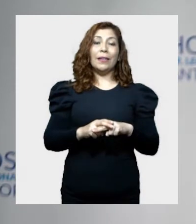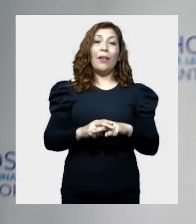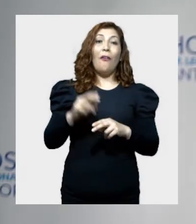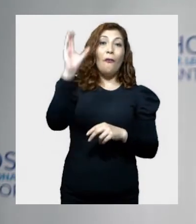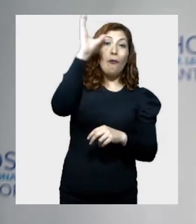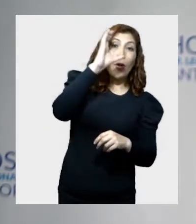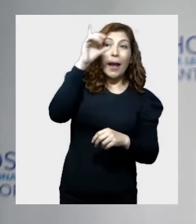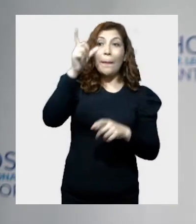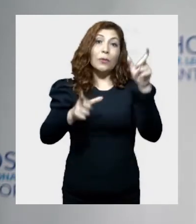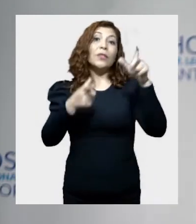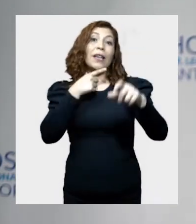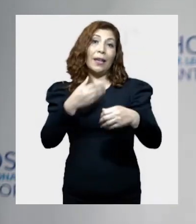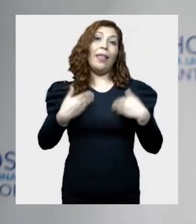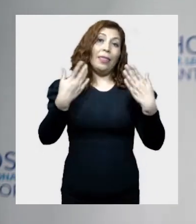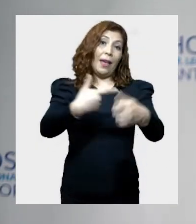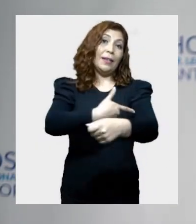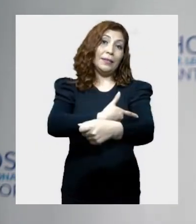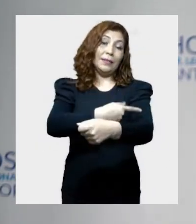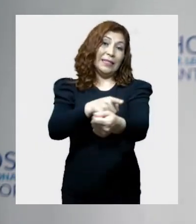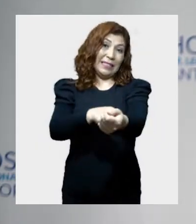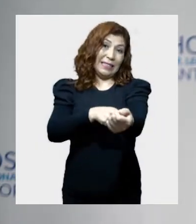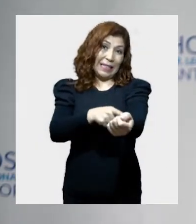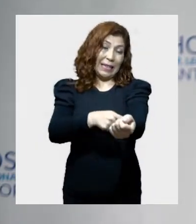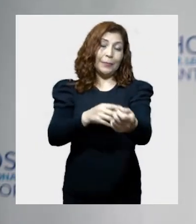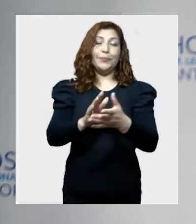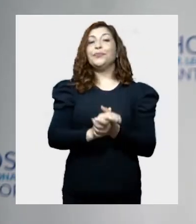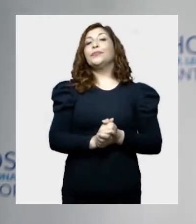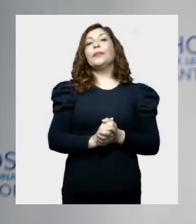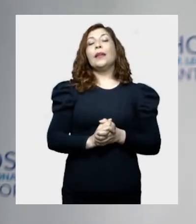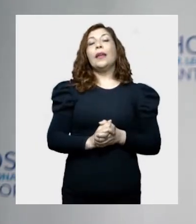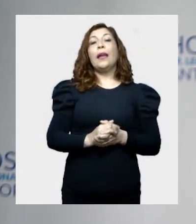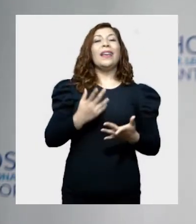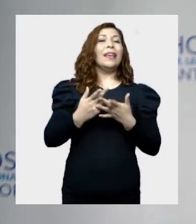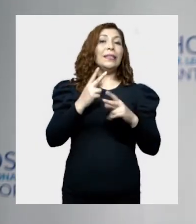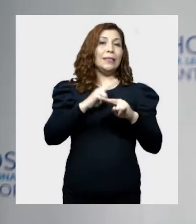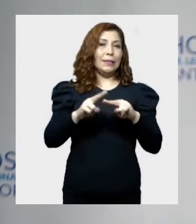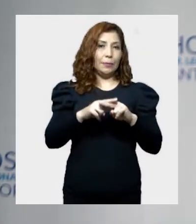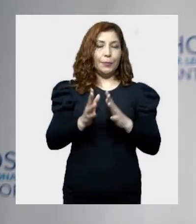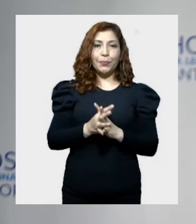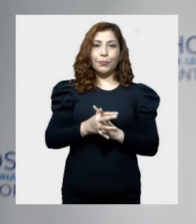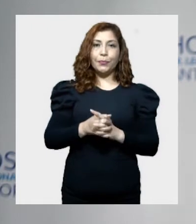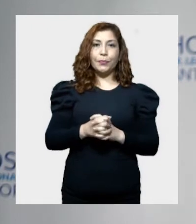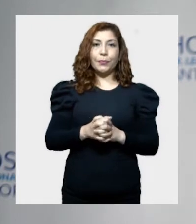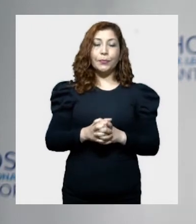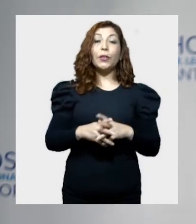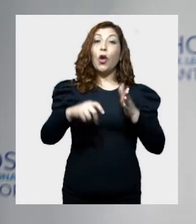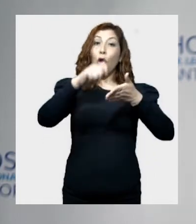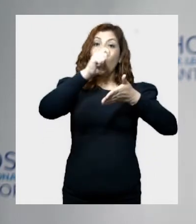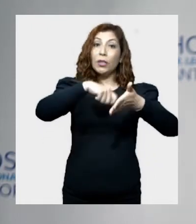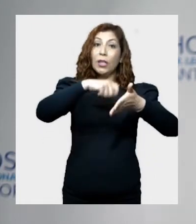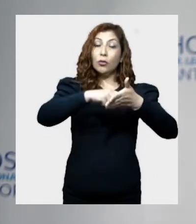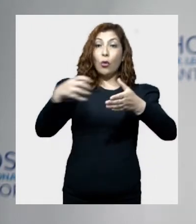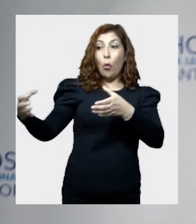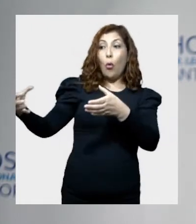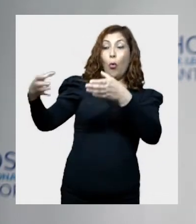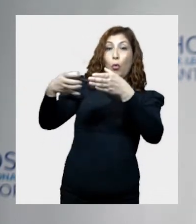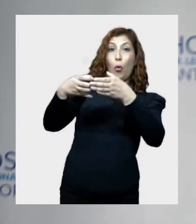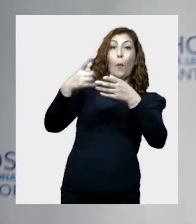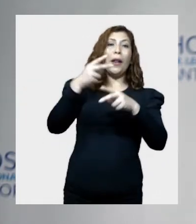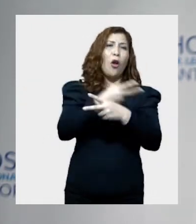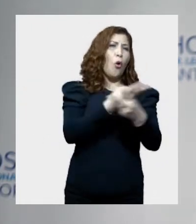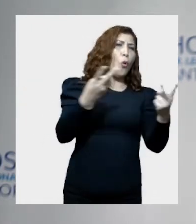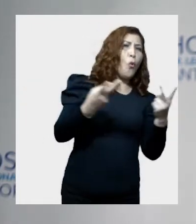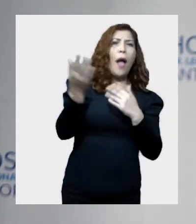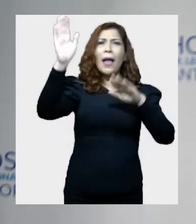móviles. Para aminorar el efecto de este descenso, el Banco de Sangre gestionó la contratación de un equipo de marketing para